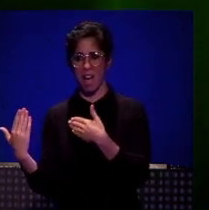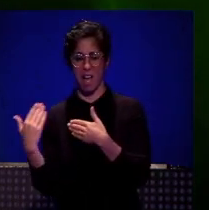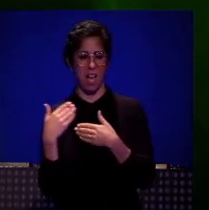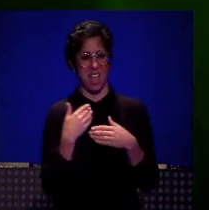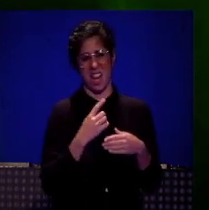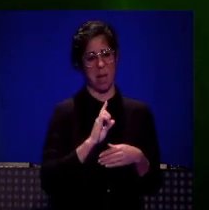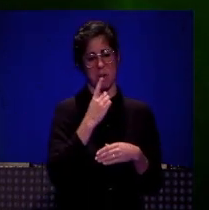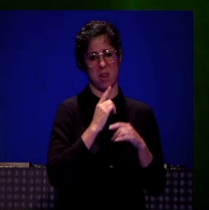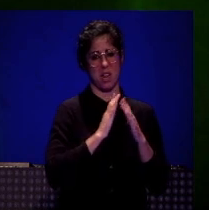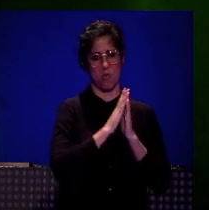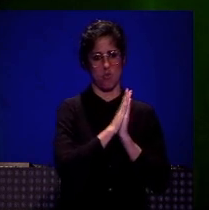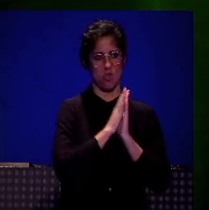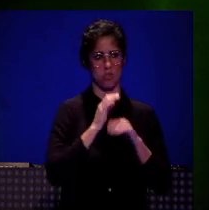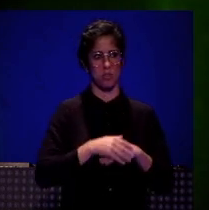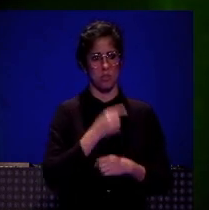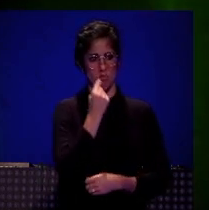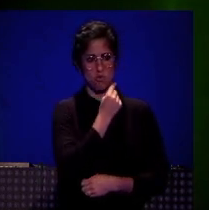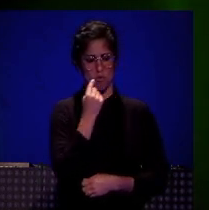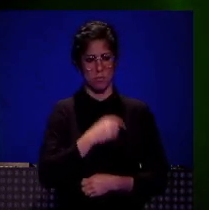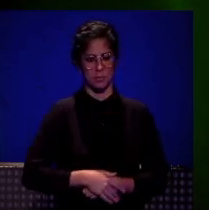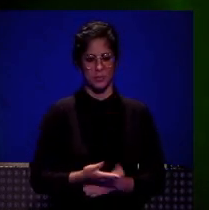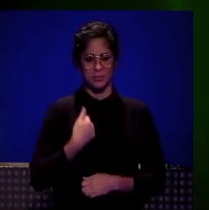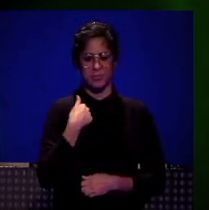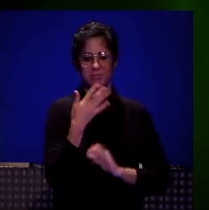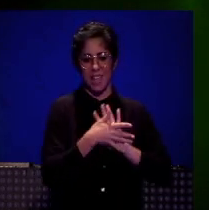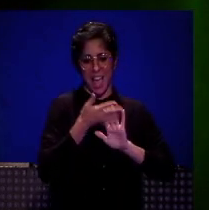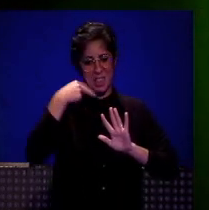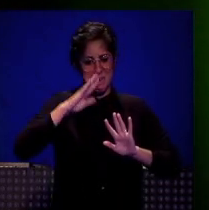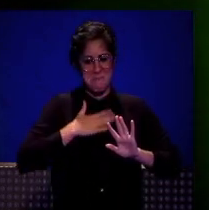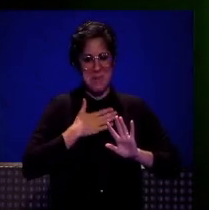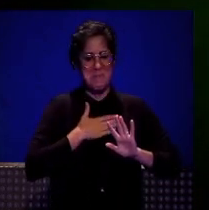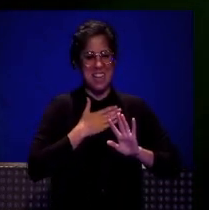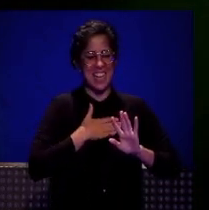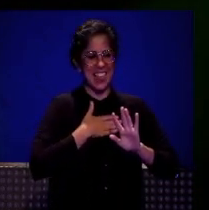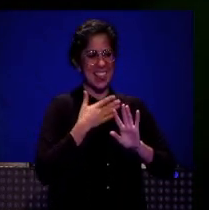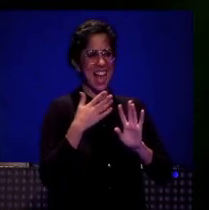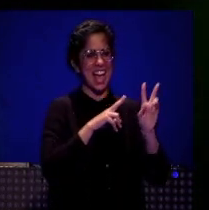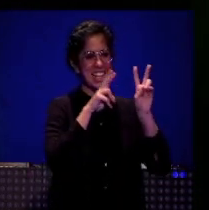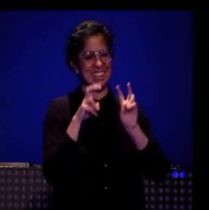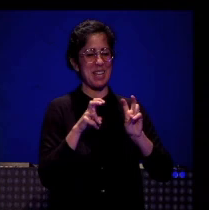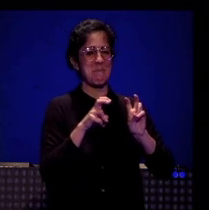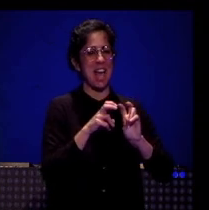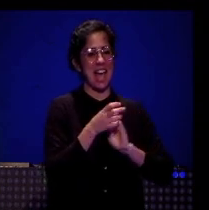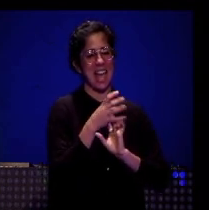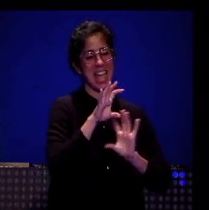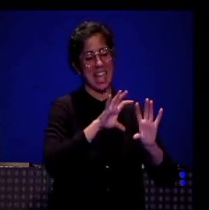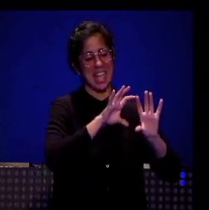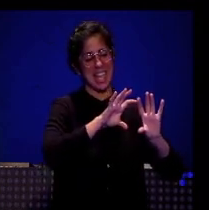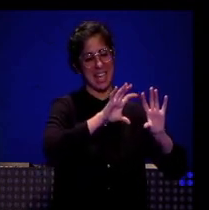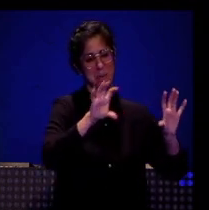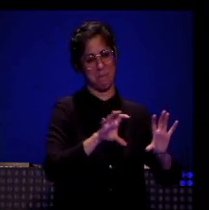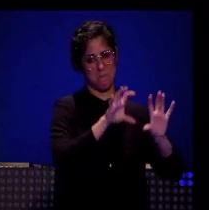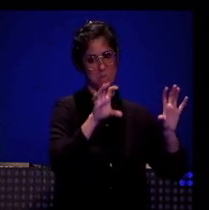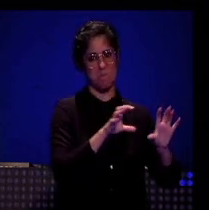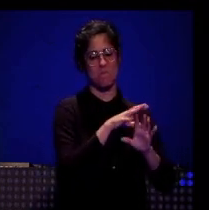experiencia sobre el podcast porque algo muy desconocido en otros países es algo normal pero aquí no es